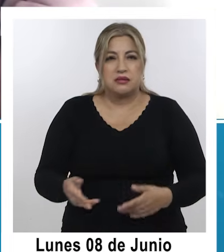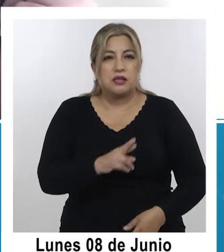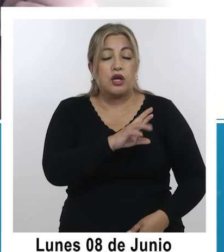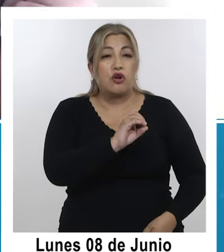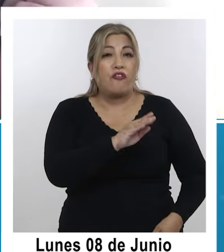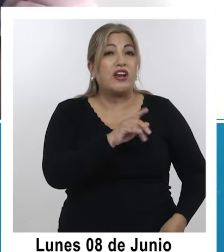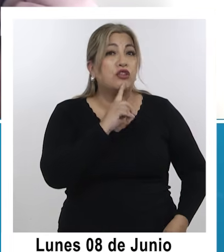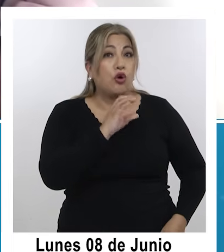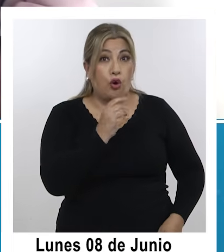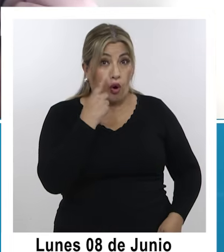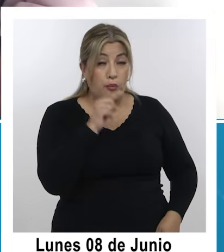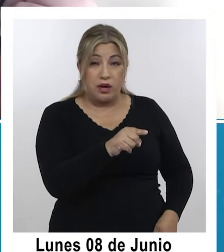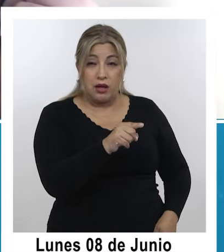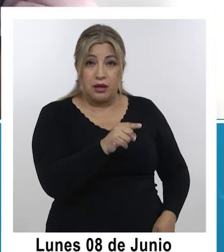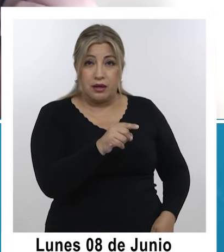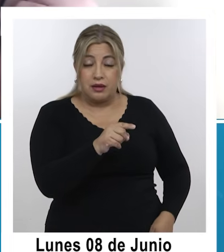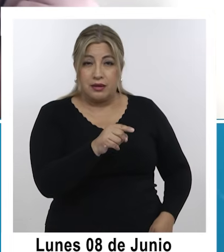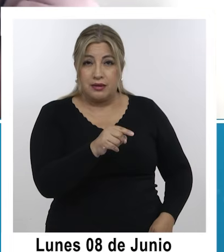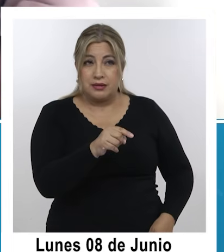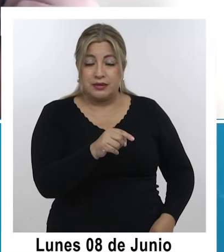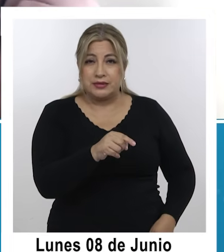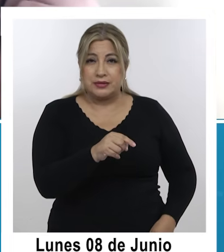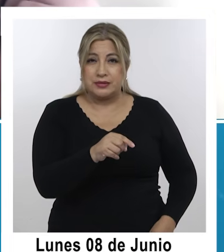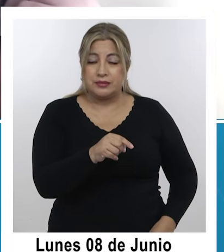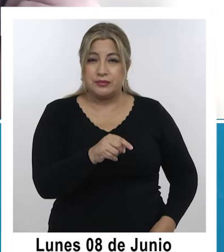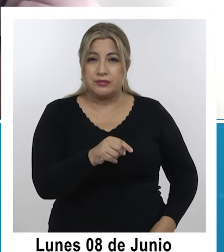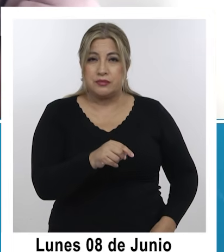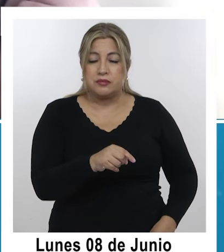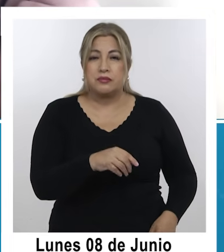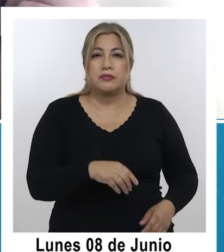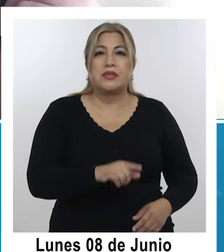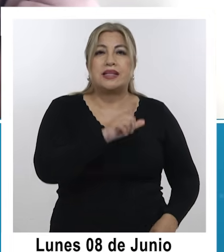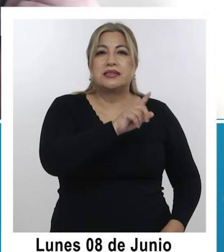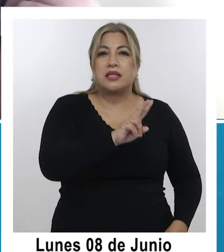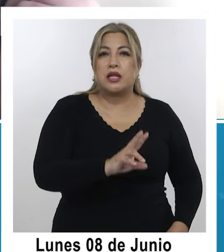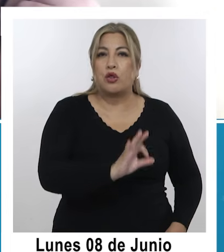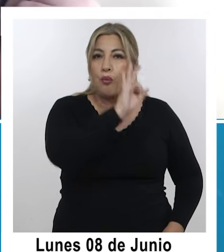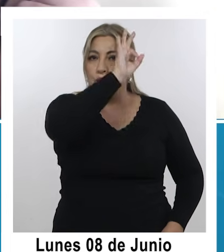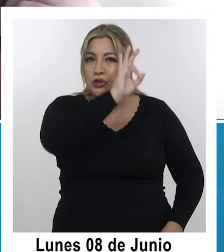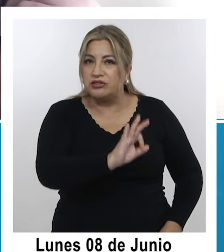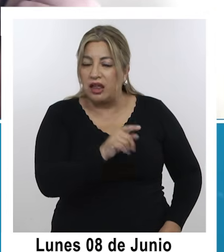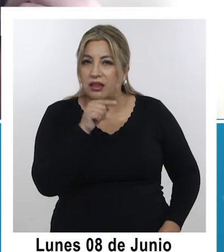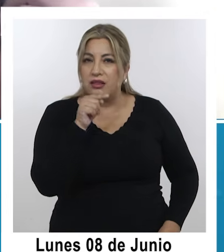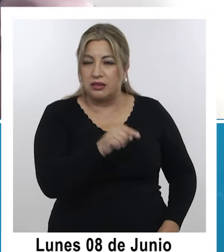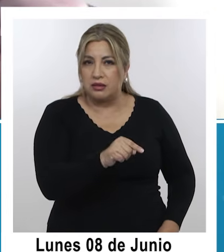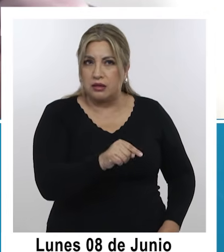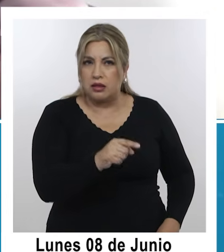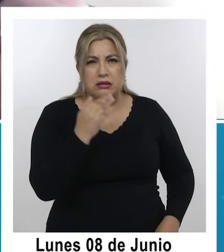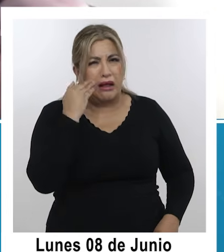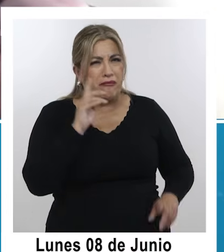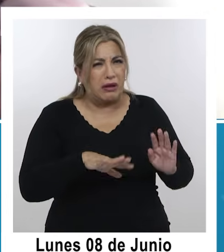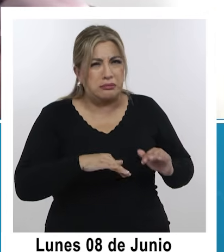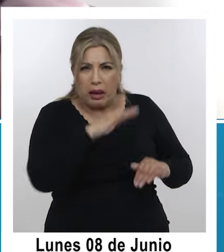Roberto Sánchez ha logrado un promedio de 72% y más